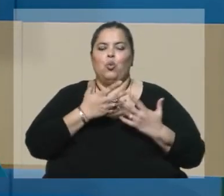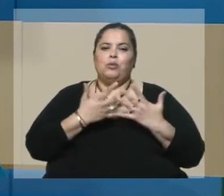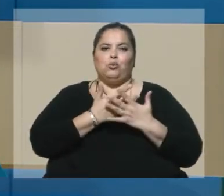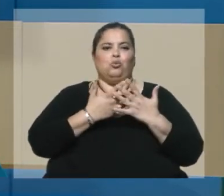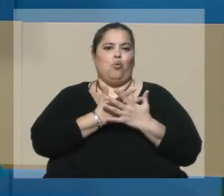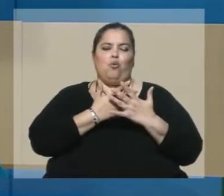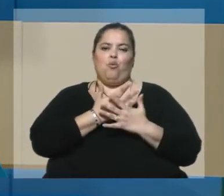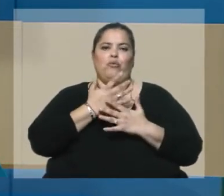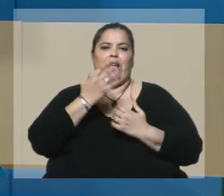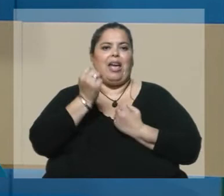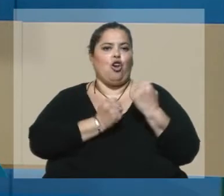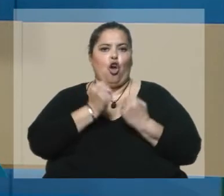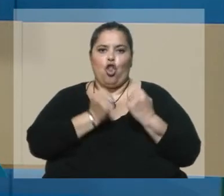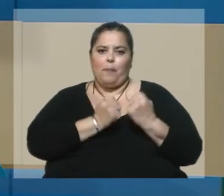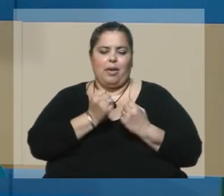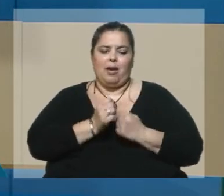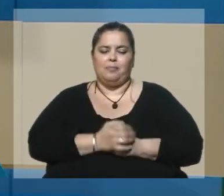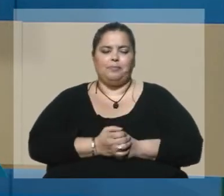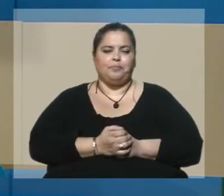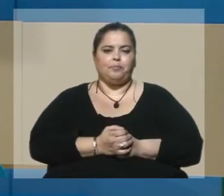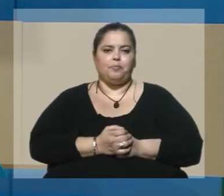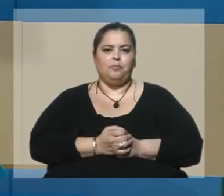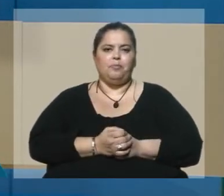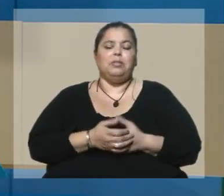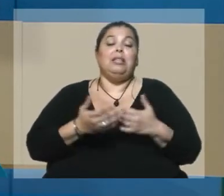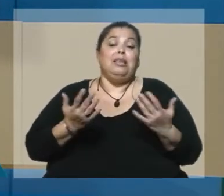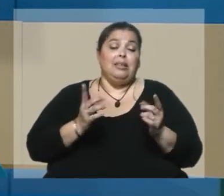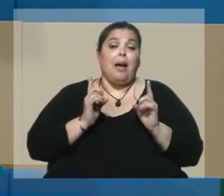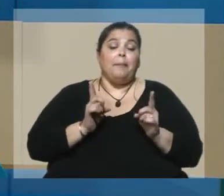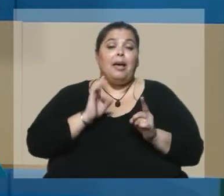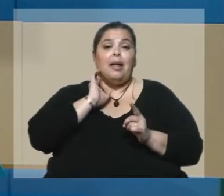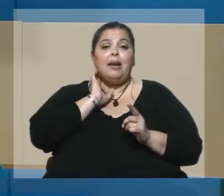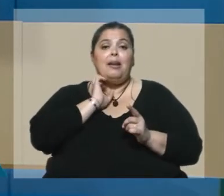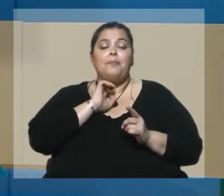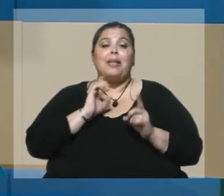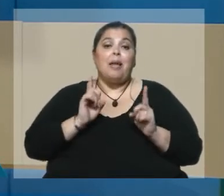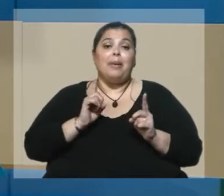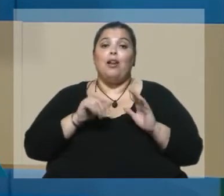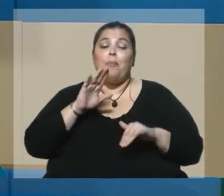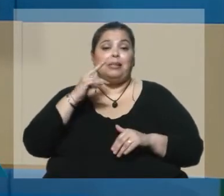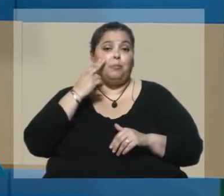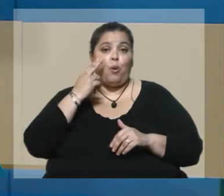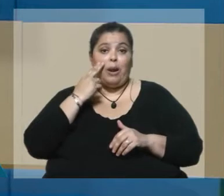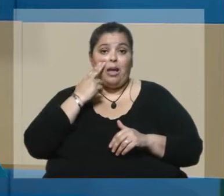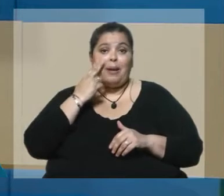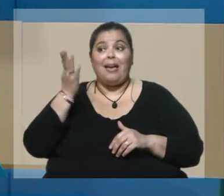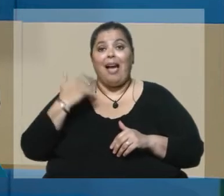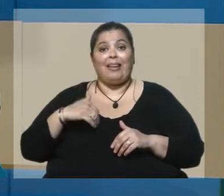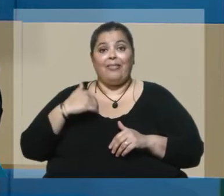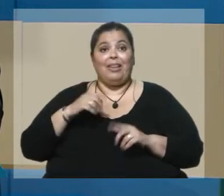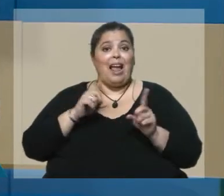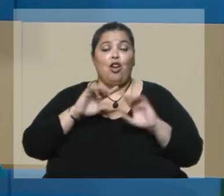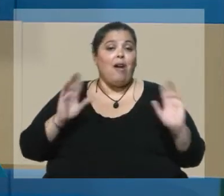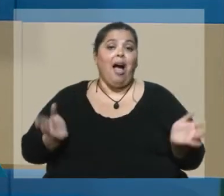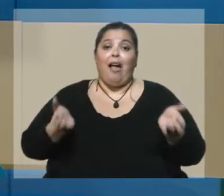a a la economía y y que salió lo problemático es que Argentina no se va a recuperar